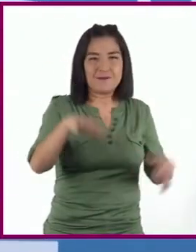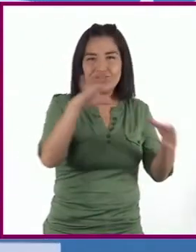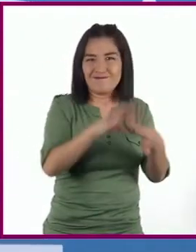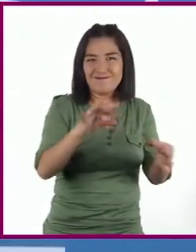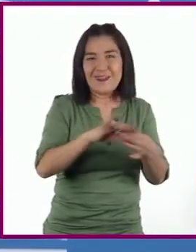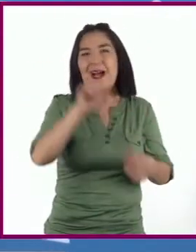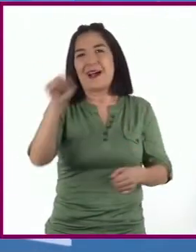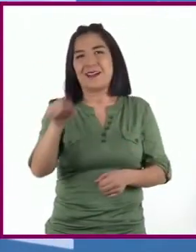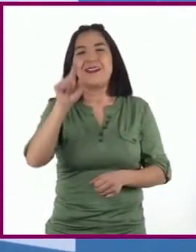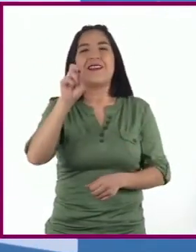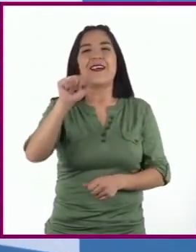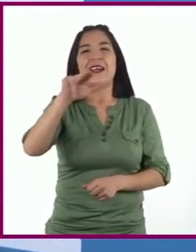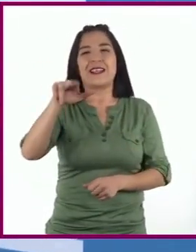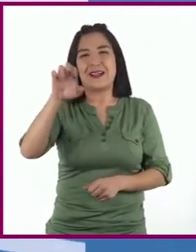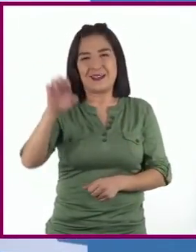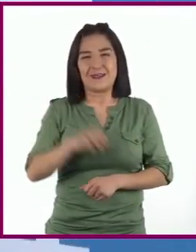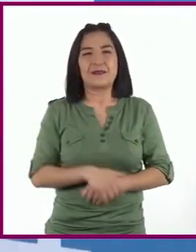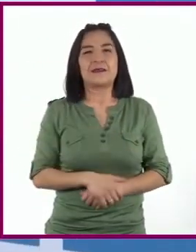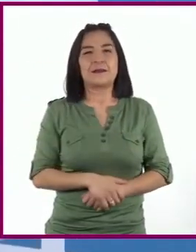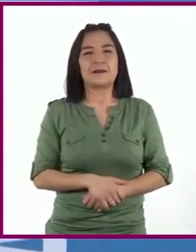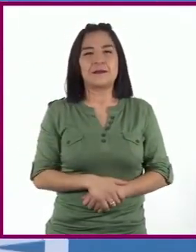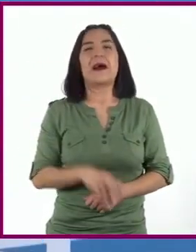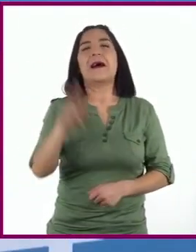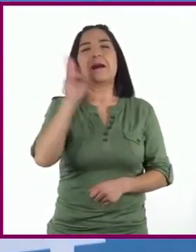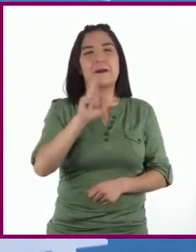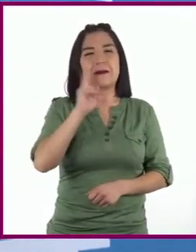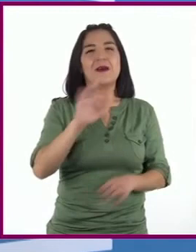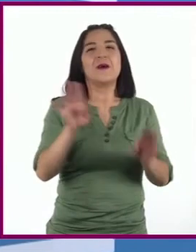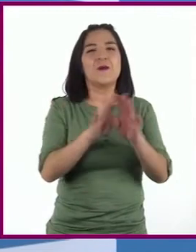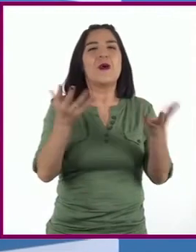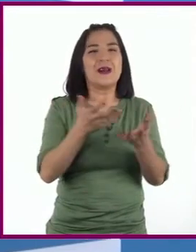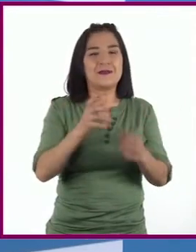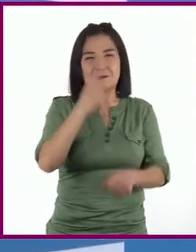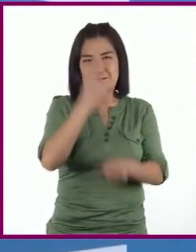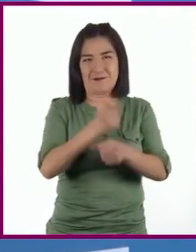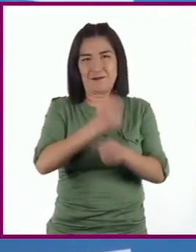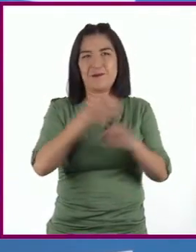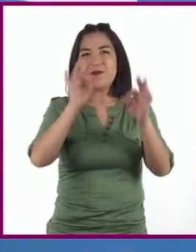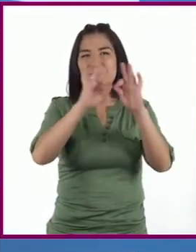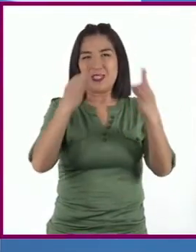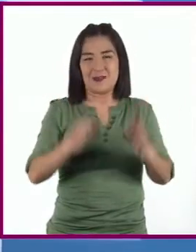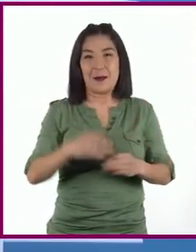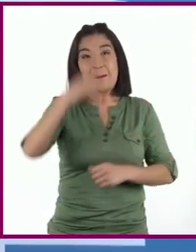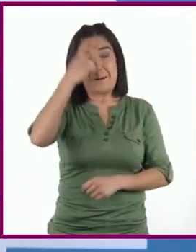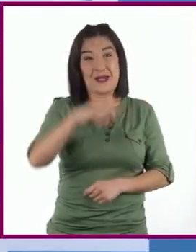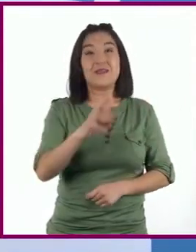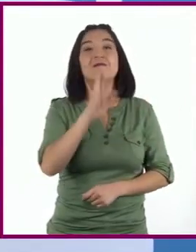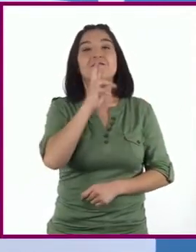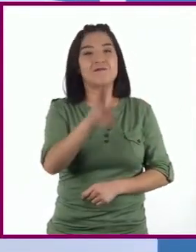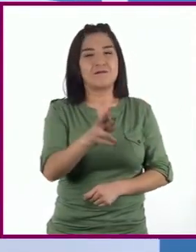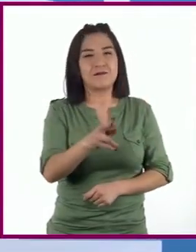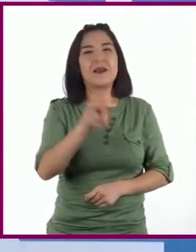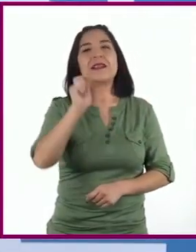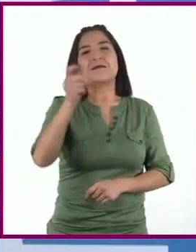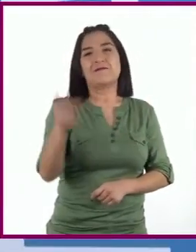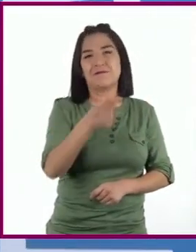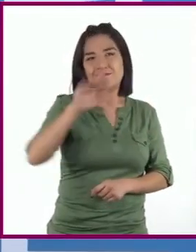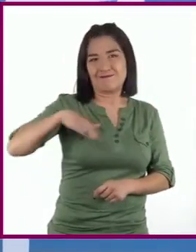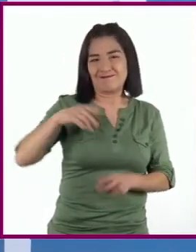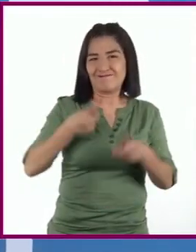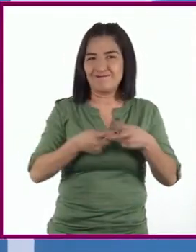Danae. Vamos a construir la primera figura para contestar las preguntas del